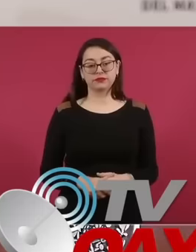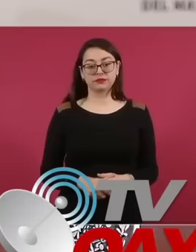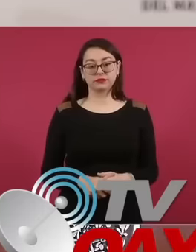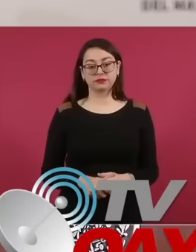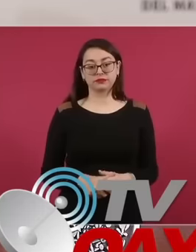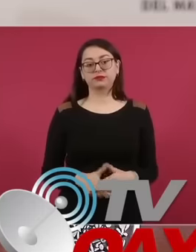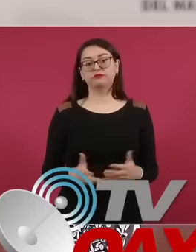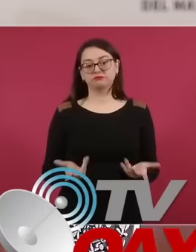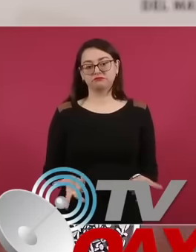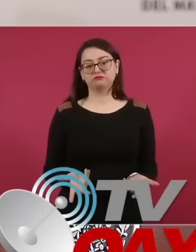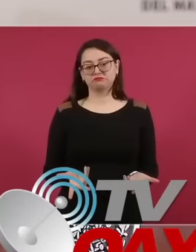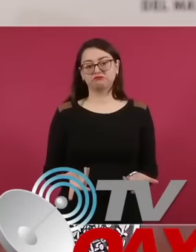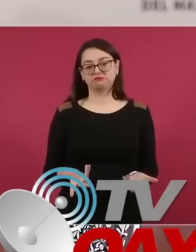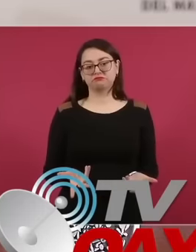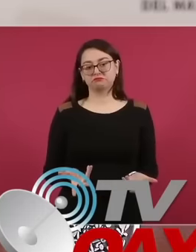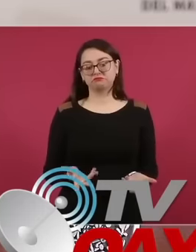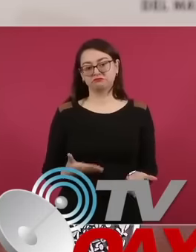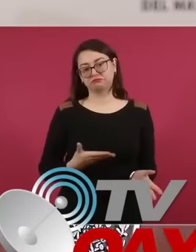para que sea recorrido